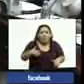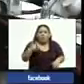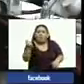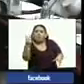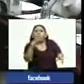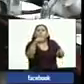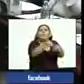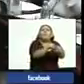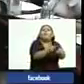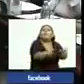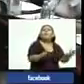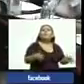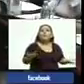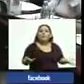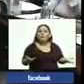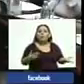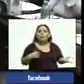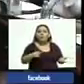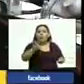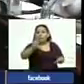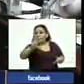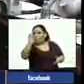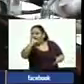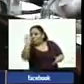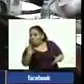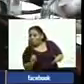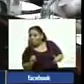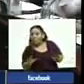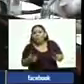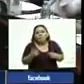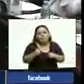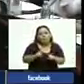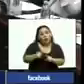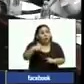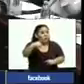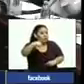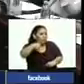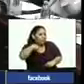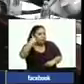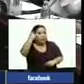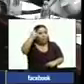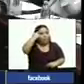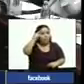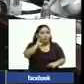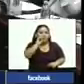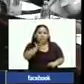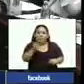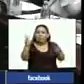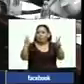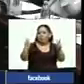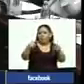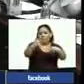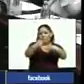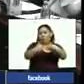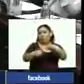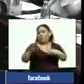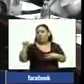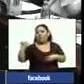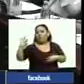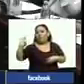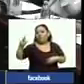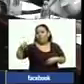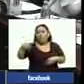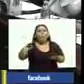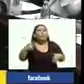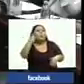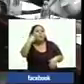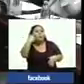dinero en un banco? Ganando el 5%. Pero digo yo que no solo tiene que ver con las AFP. El problema